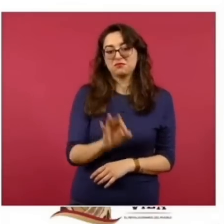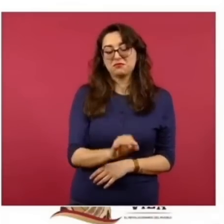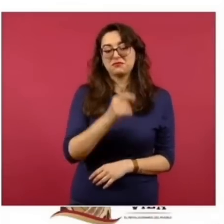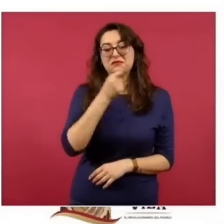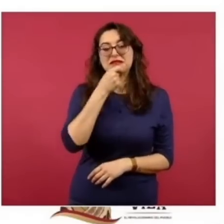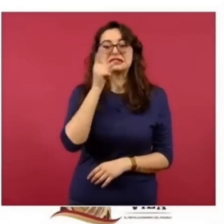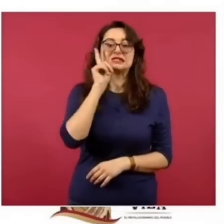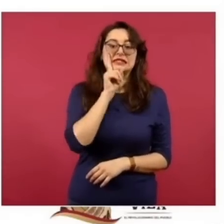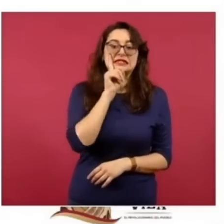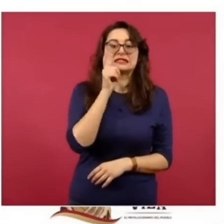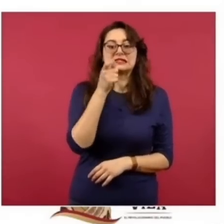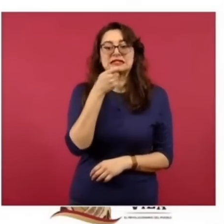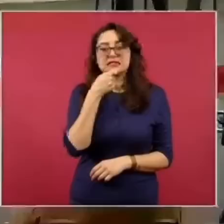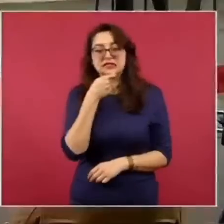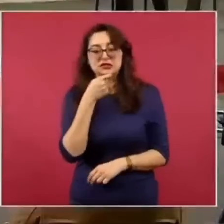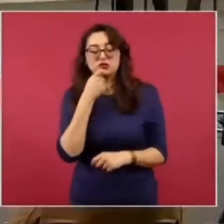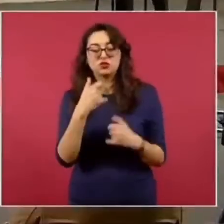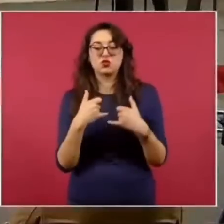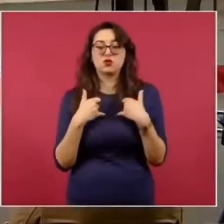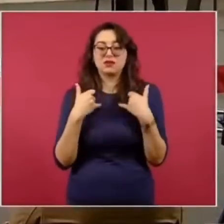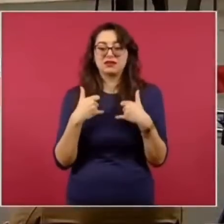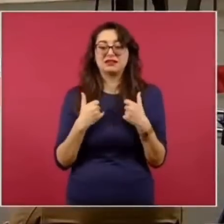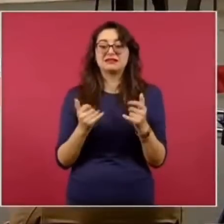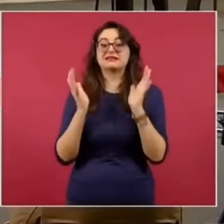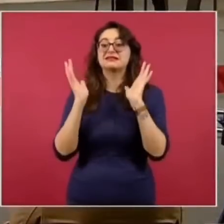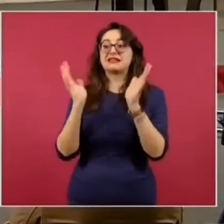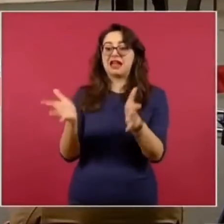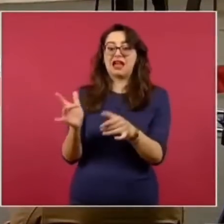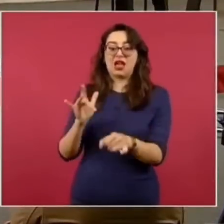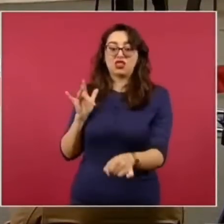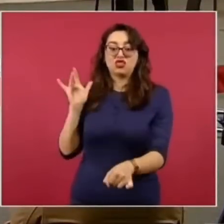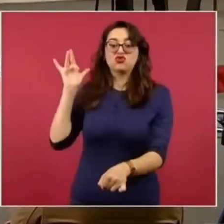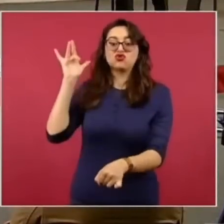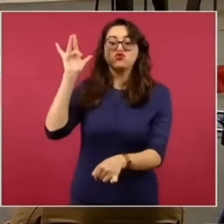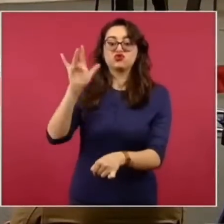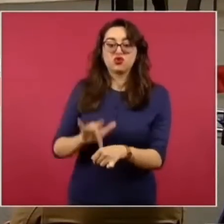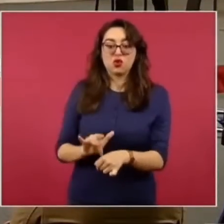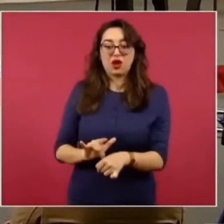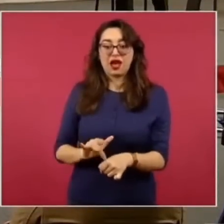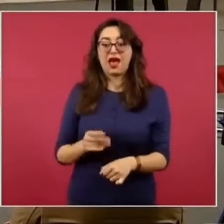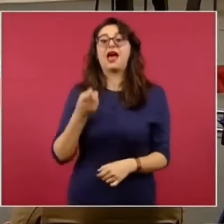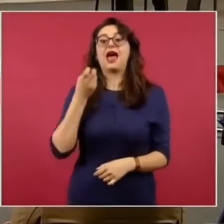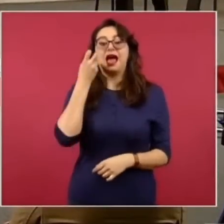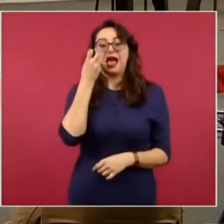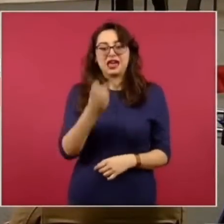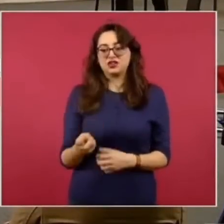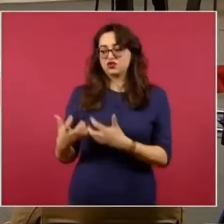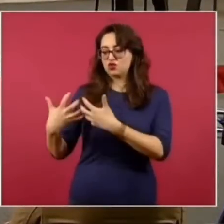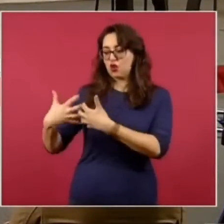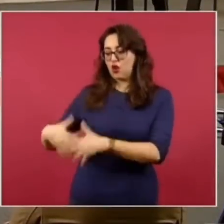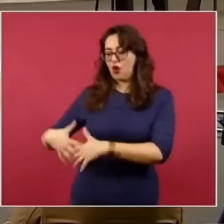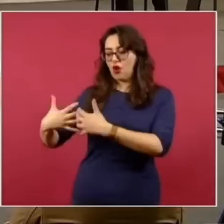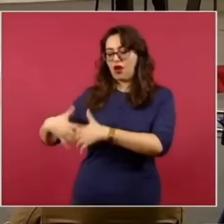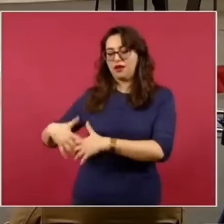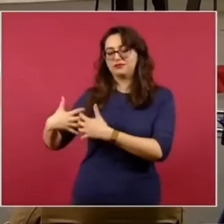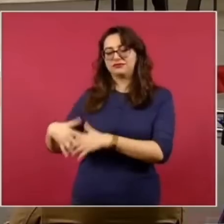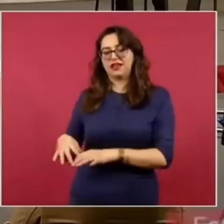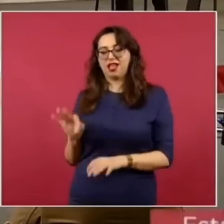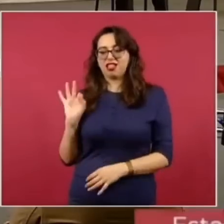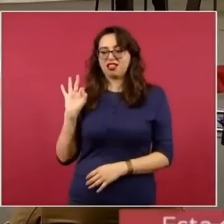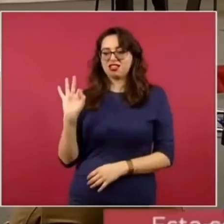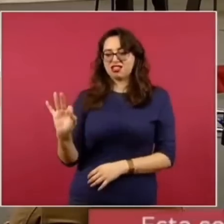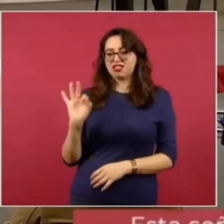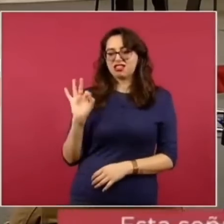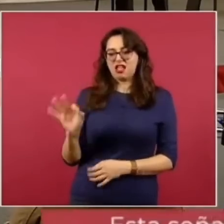adolescentes. Este es el espacio que quiere ocupar la industria tabacalera con vapeadores y cigarrillos